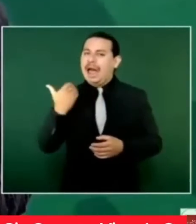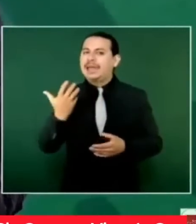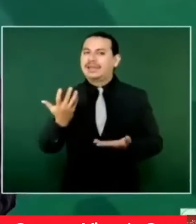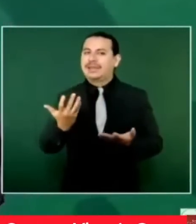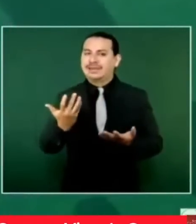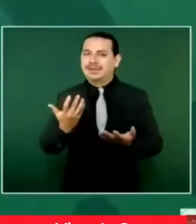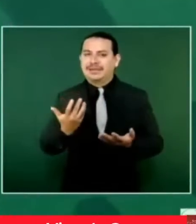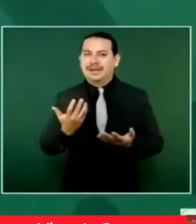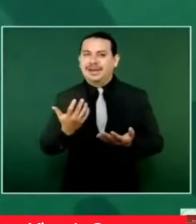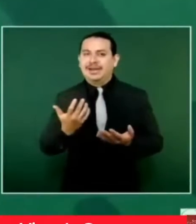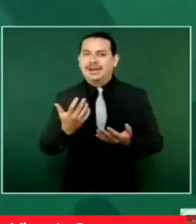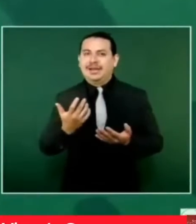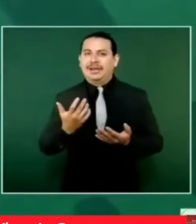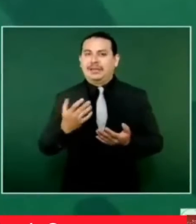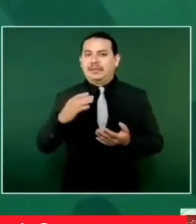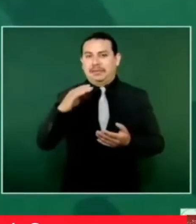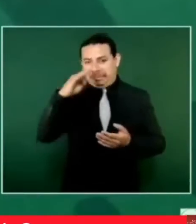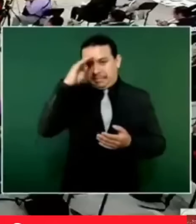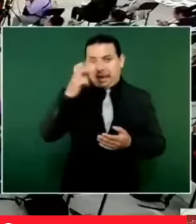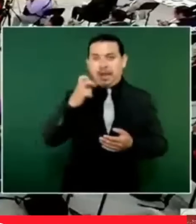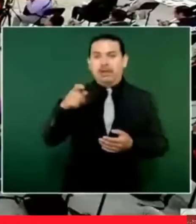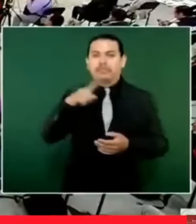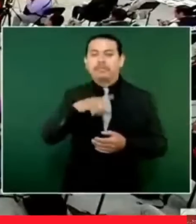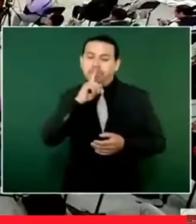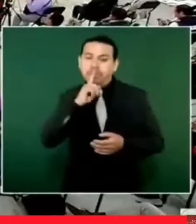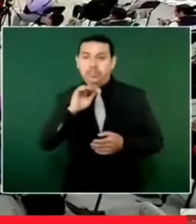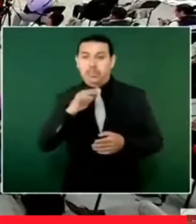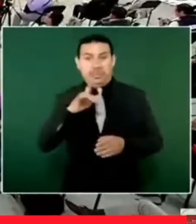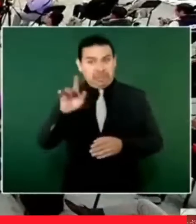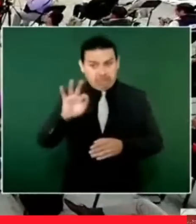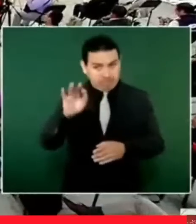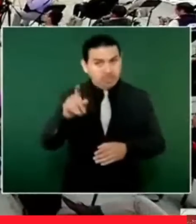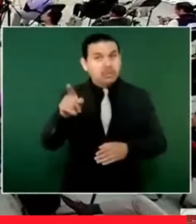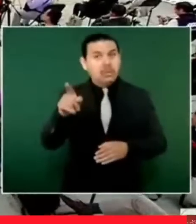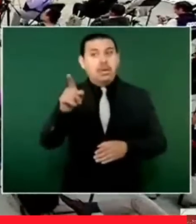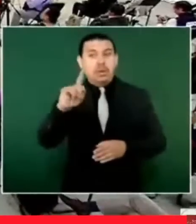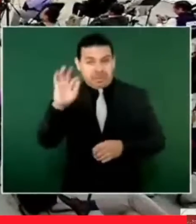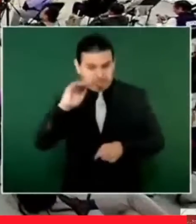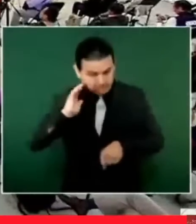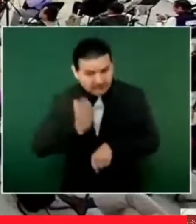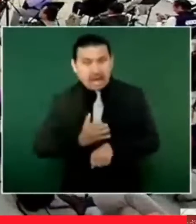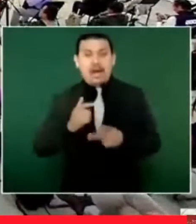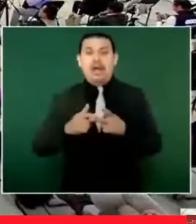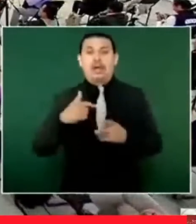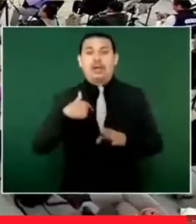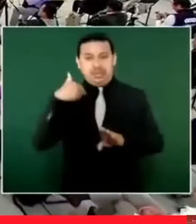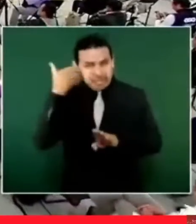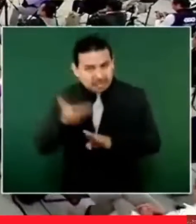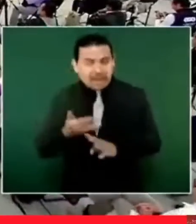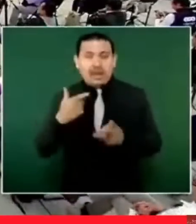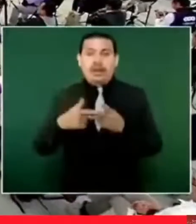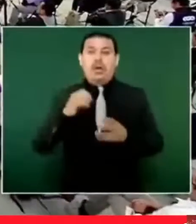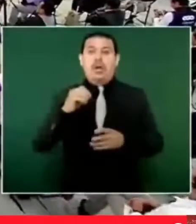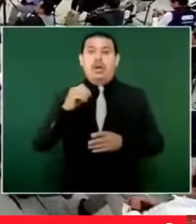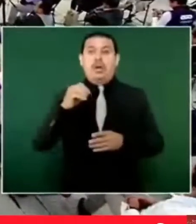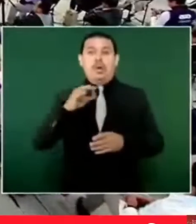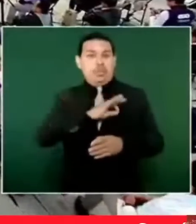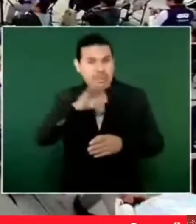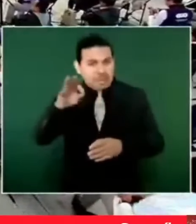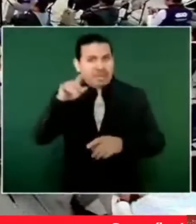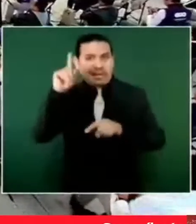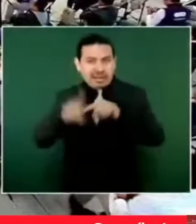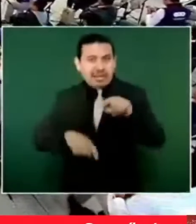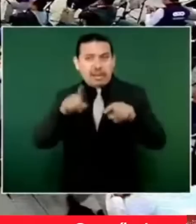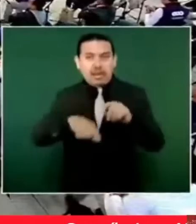Se pensaba que con cárceles, con amenazas de mano dura, con leyes más severas, decían